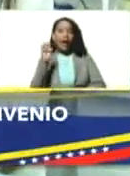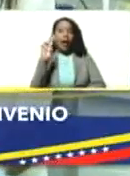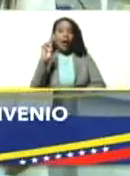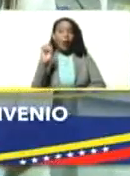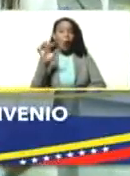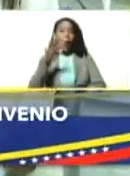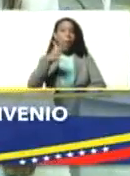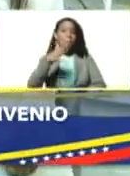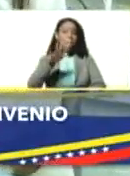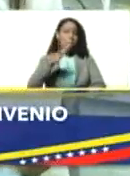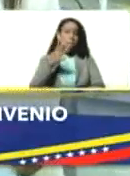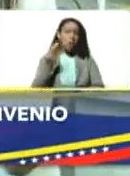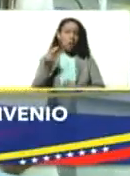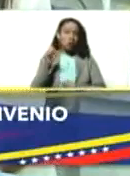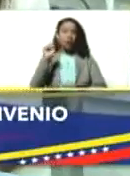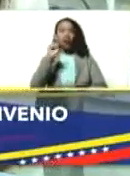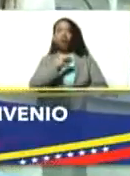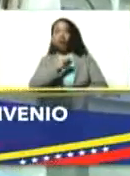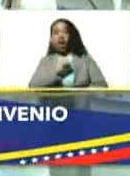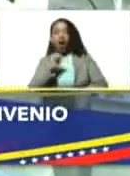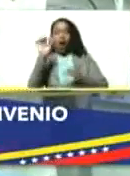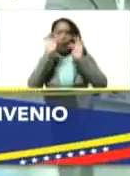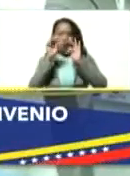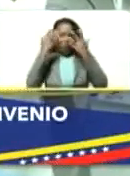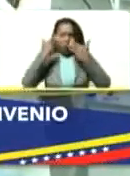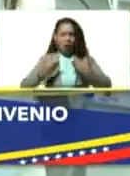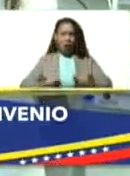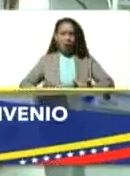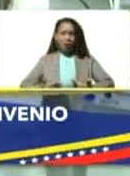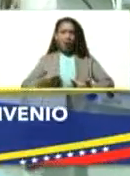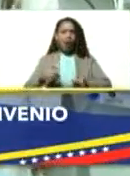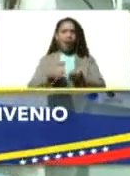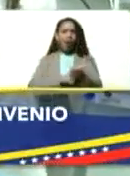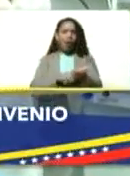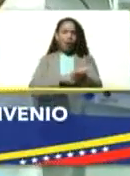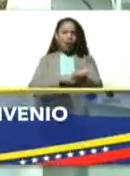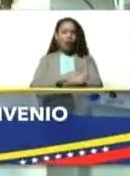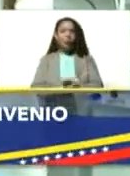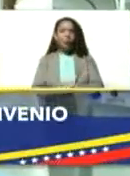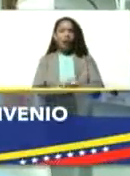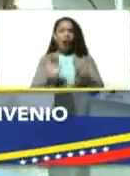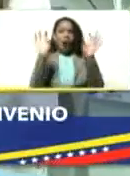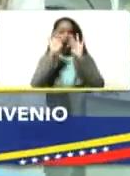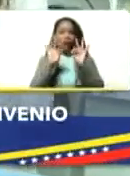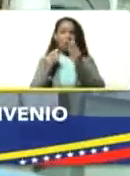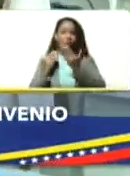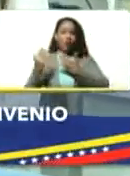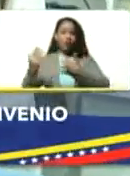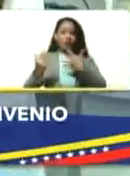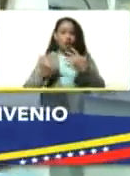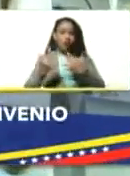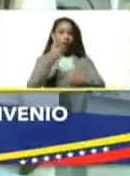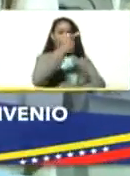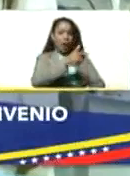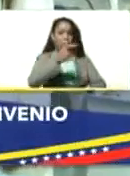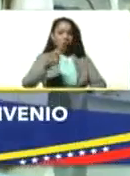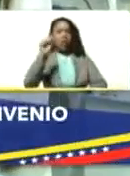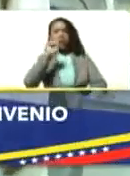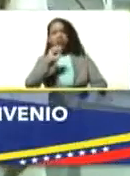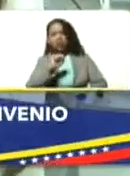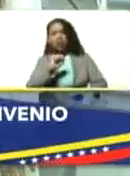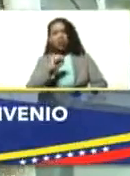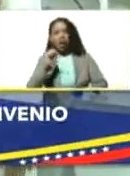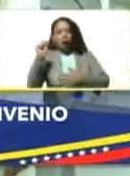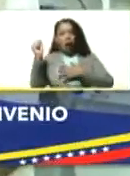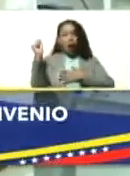Sí. ¿Verdad? Sí. En la forma de ser, en la forma de hablar. Ser, el carácter, la manera de interactuar con las personas. Sí. La forma de